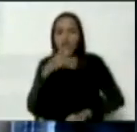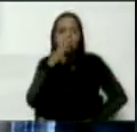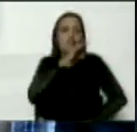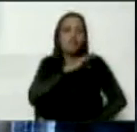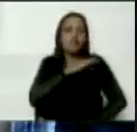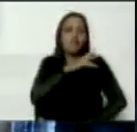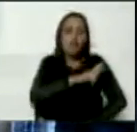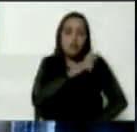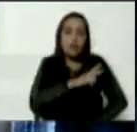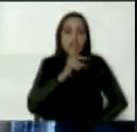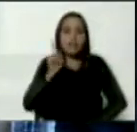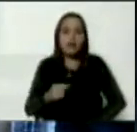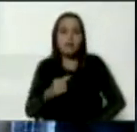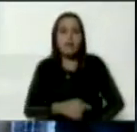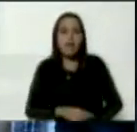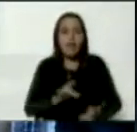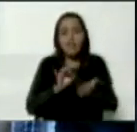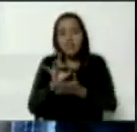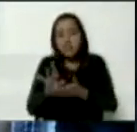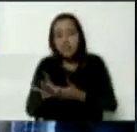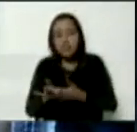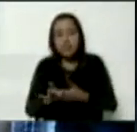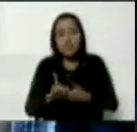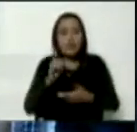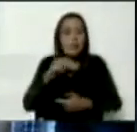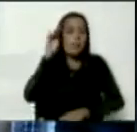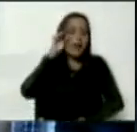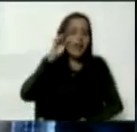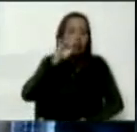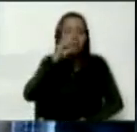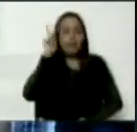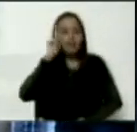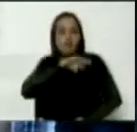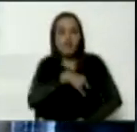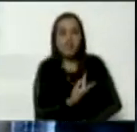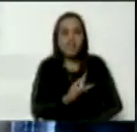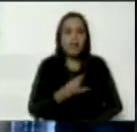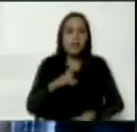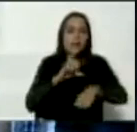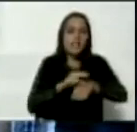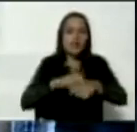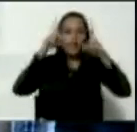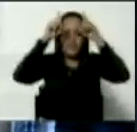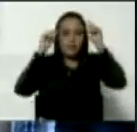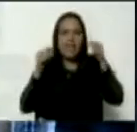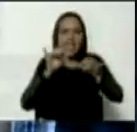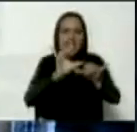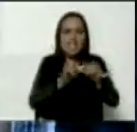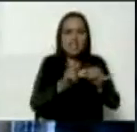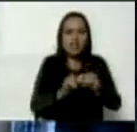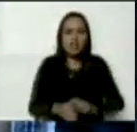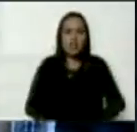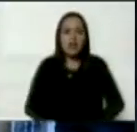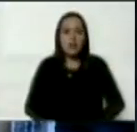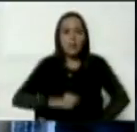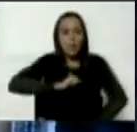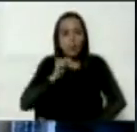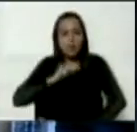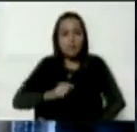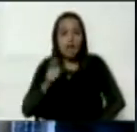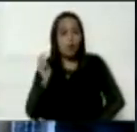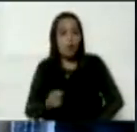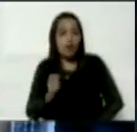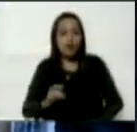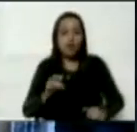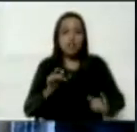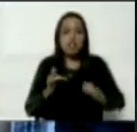como médicos, enfermeras, maestros, profesores universitarios, ingenieros, funcionarios policiales, jueces, técnicos